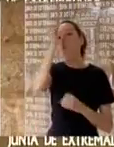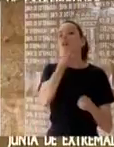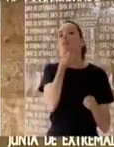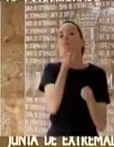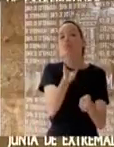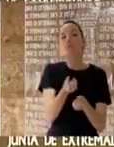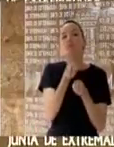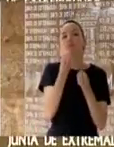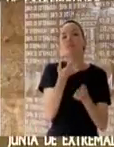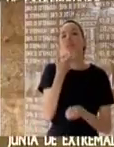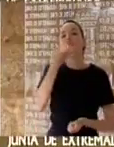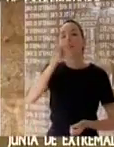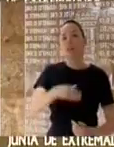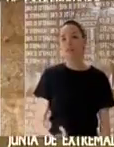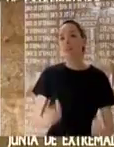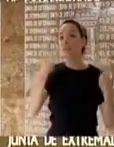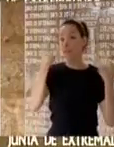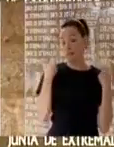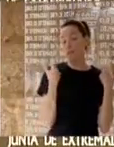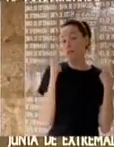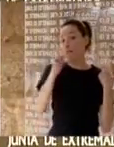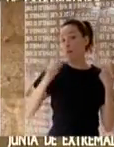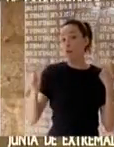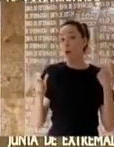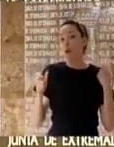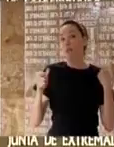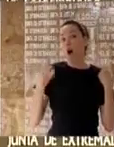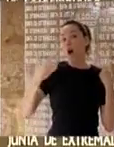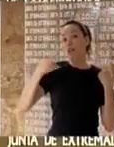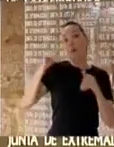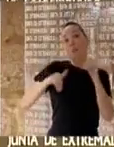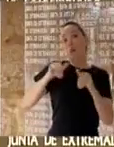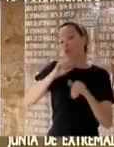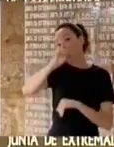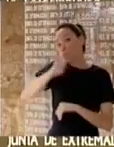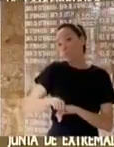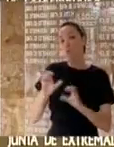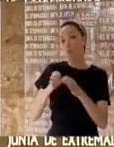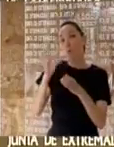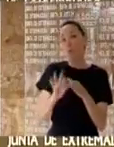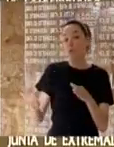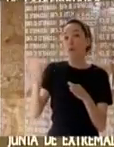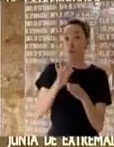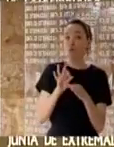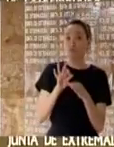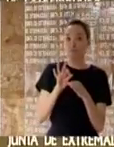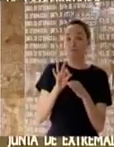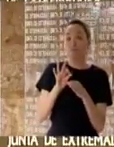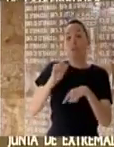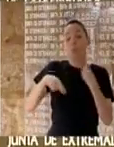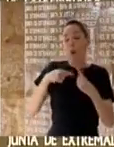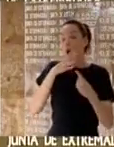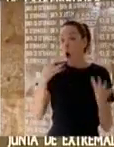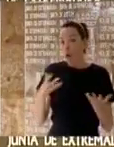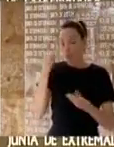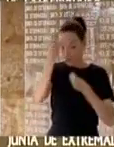y tomar nota es a aquellas personas que creyeron en Podemos, que votaron a Podemos y que saquen sus conclusiones